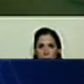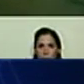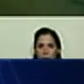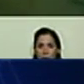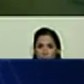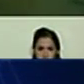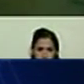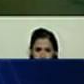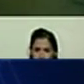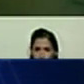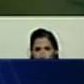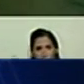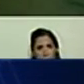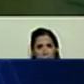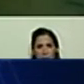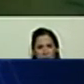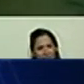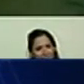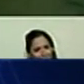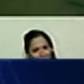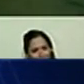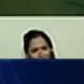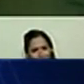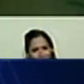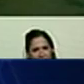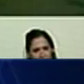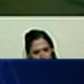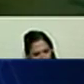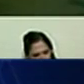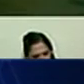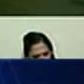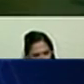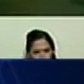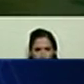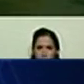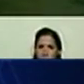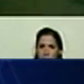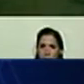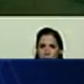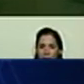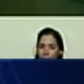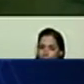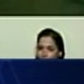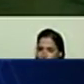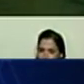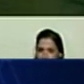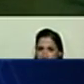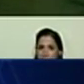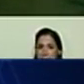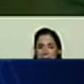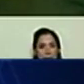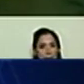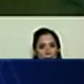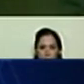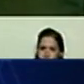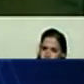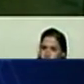Venezuela, que sentimos a Venezuela aquí en el corazón. Cada vez que hay una agresión